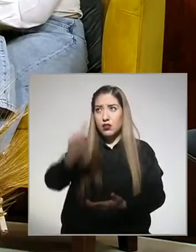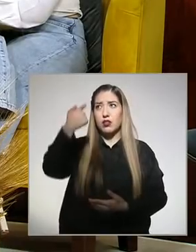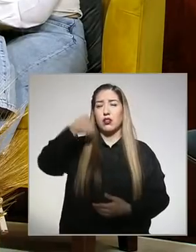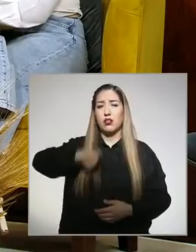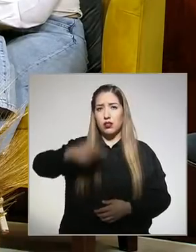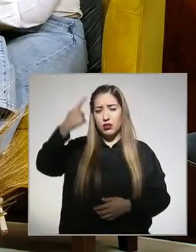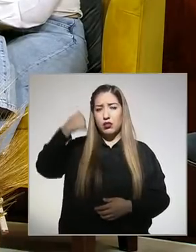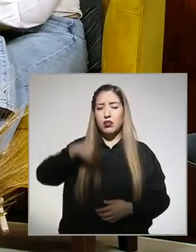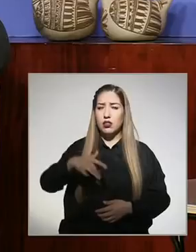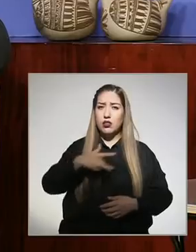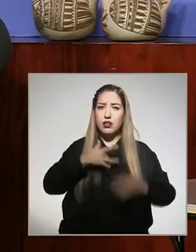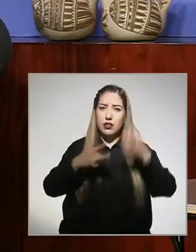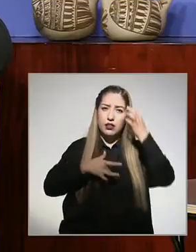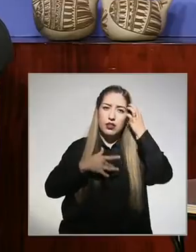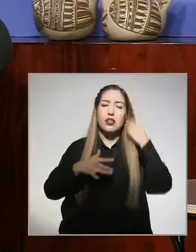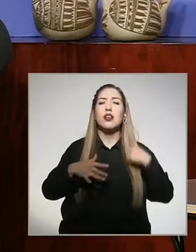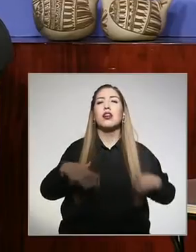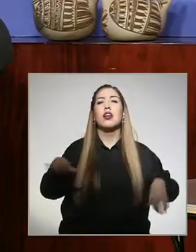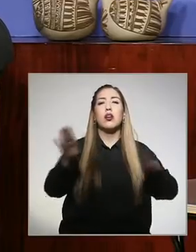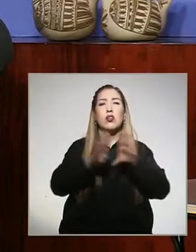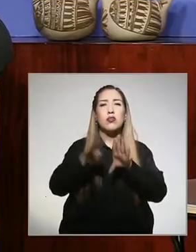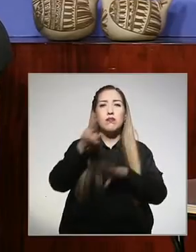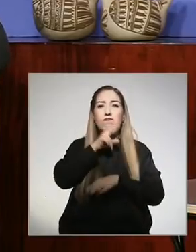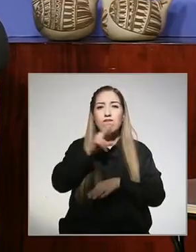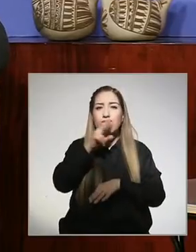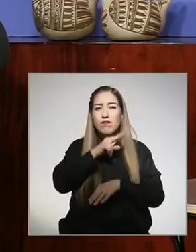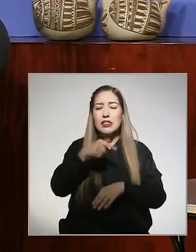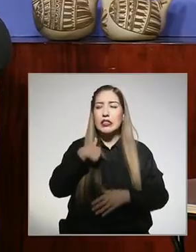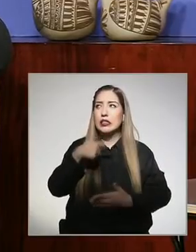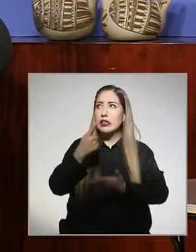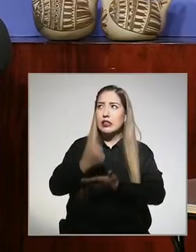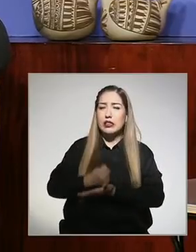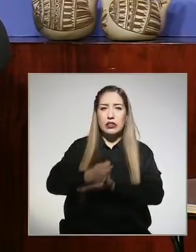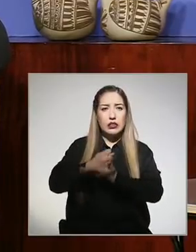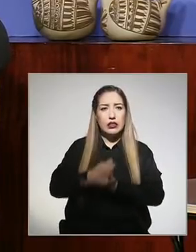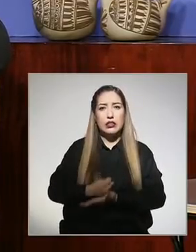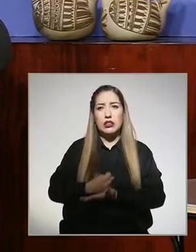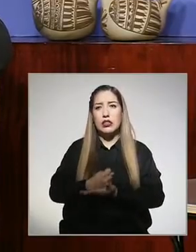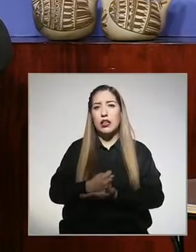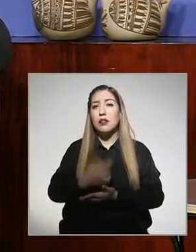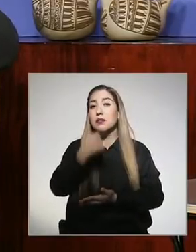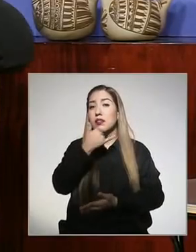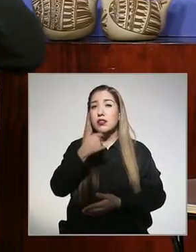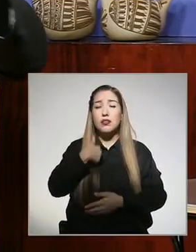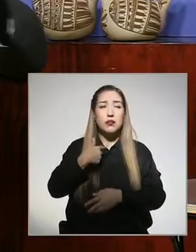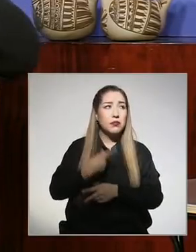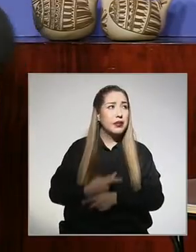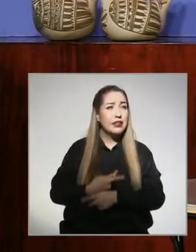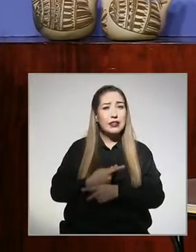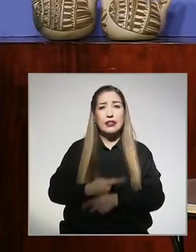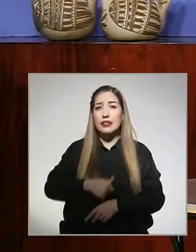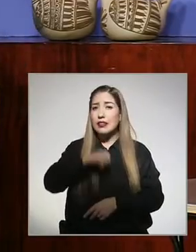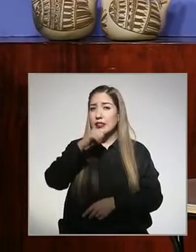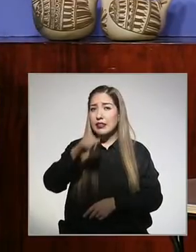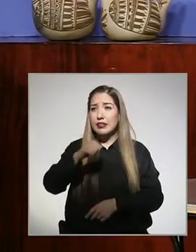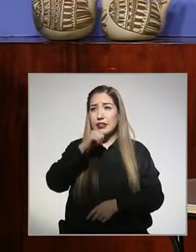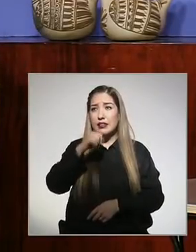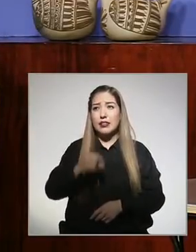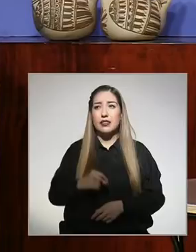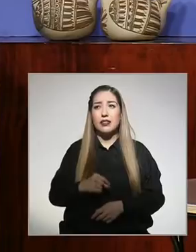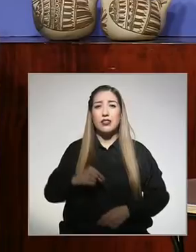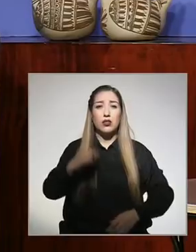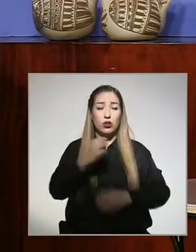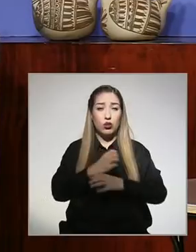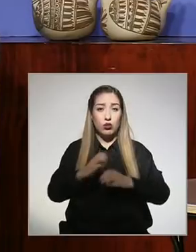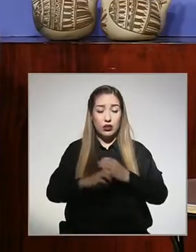recompensa rápida, no le está dando tolerancia a la frustración, no le está dando la capacidad de discriminar entre lo que sí y lo